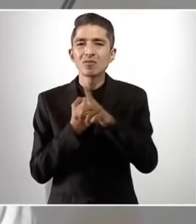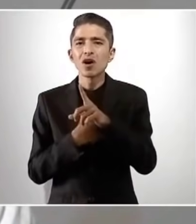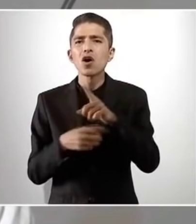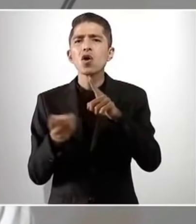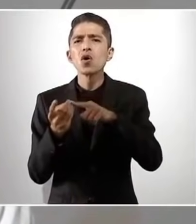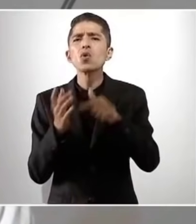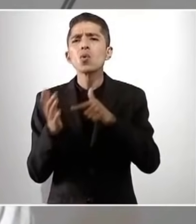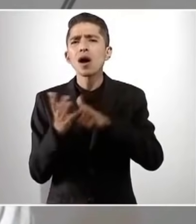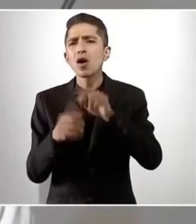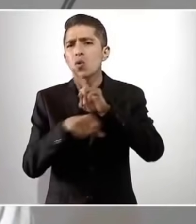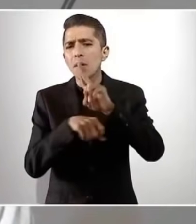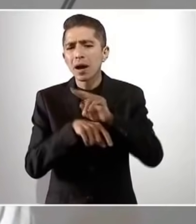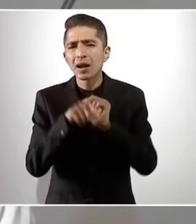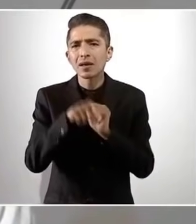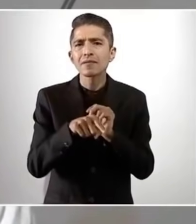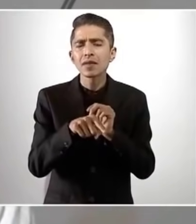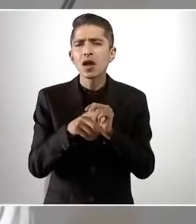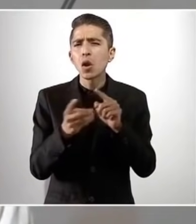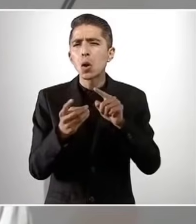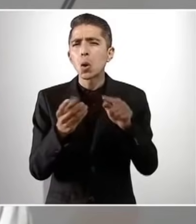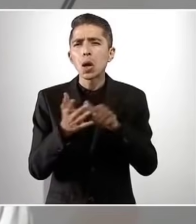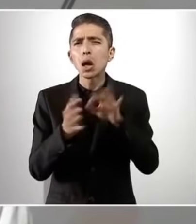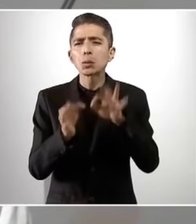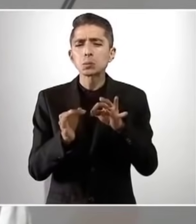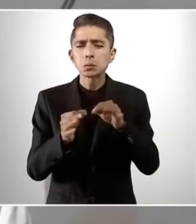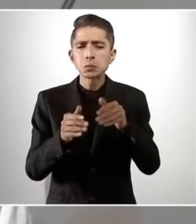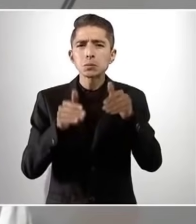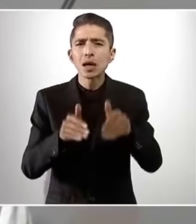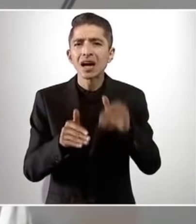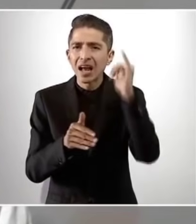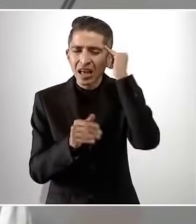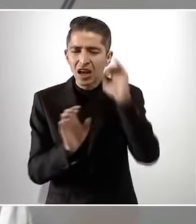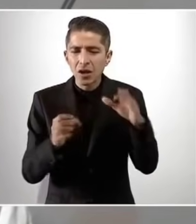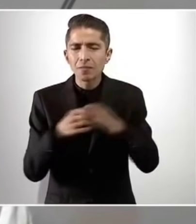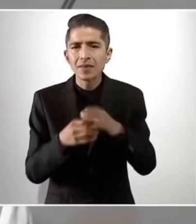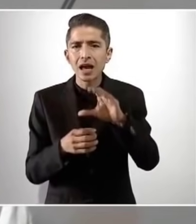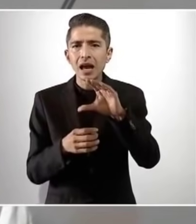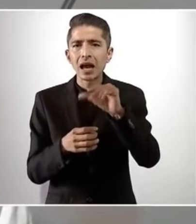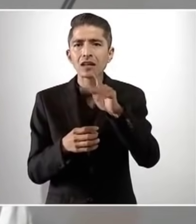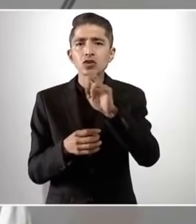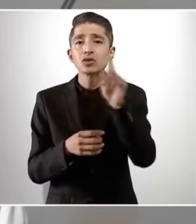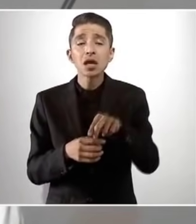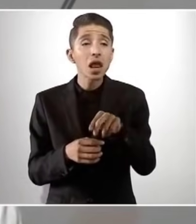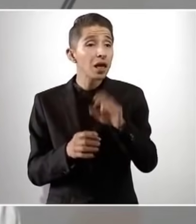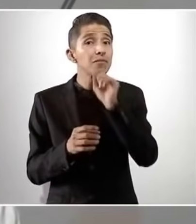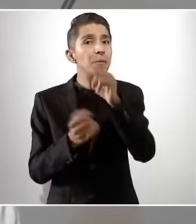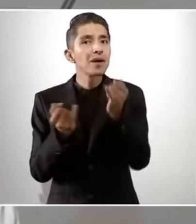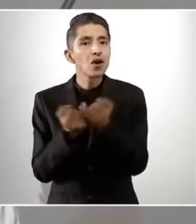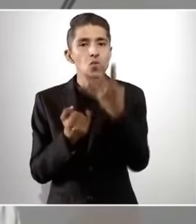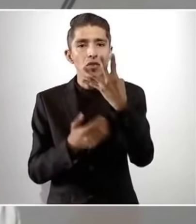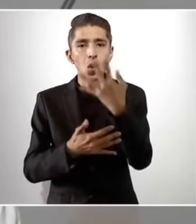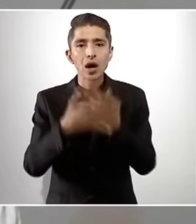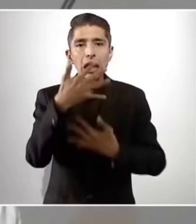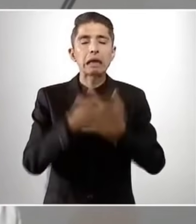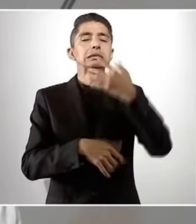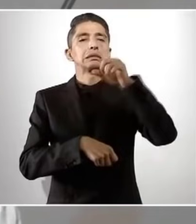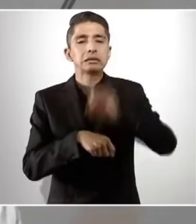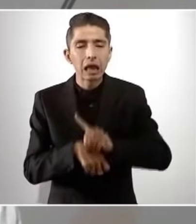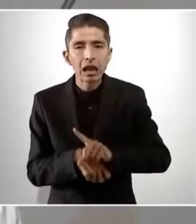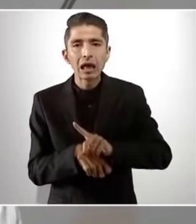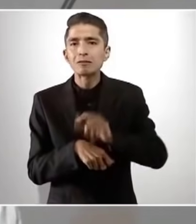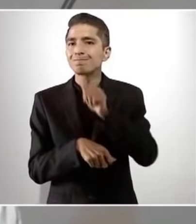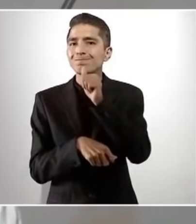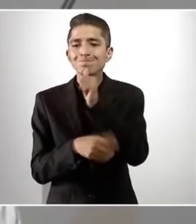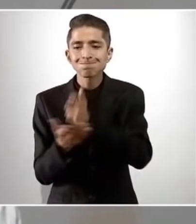Uruapan, específicamente en Calzoncin, y también tenemos 4 quincenas sin pago a los maestros